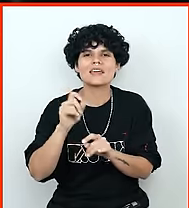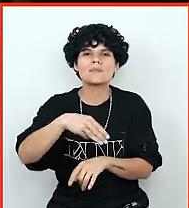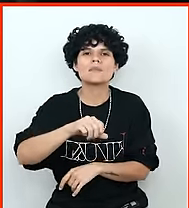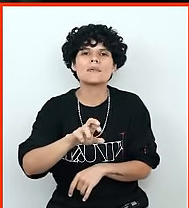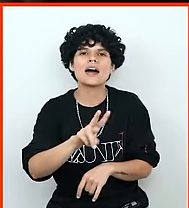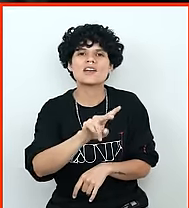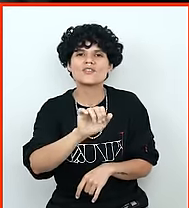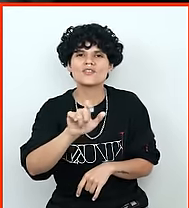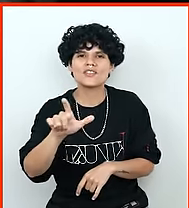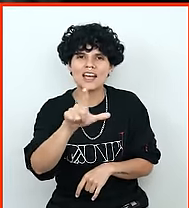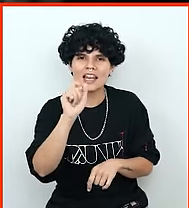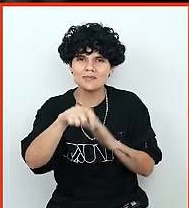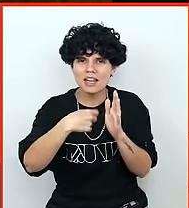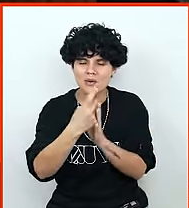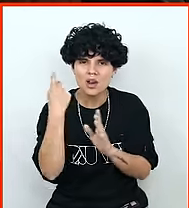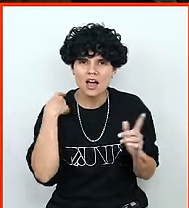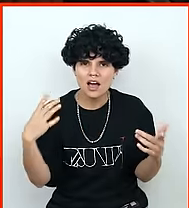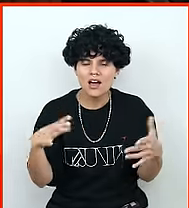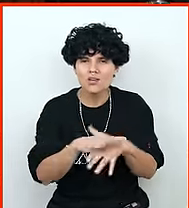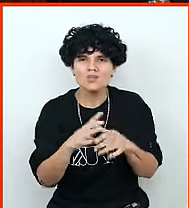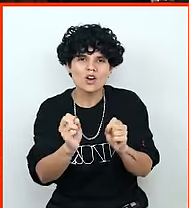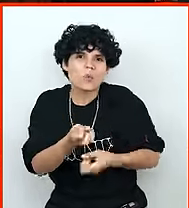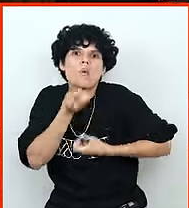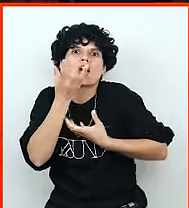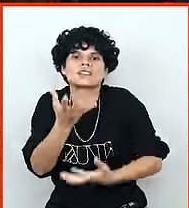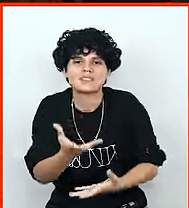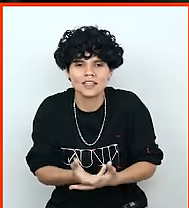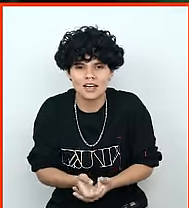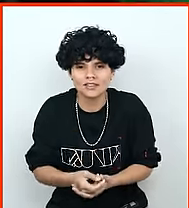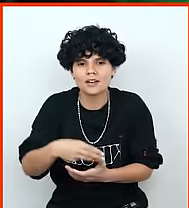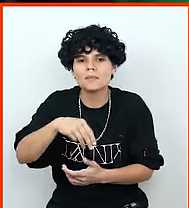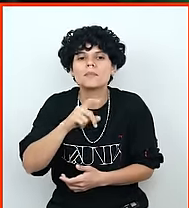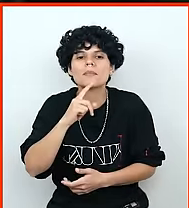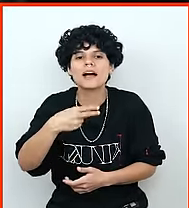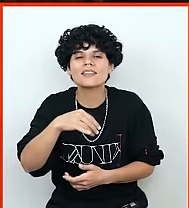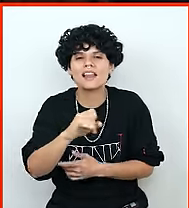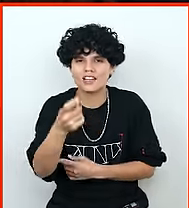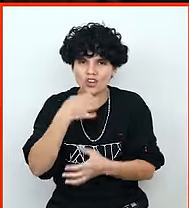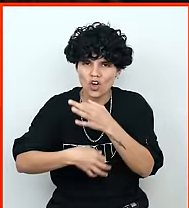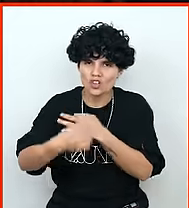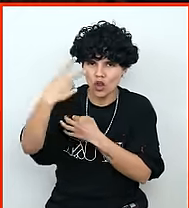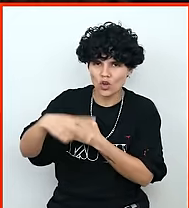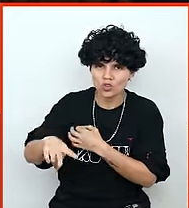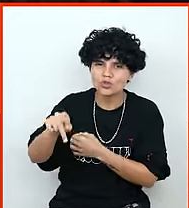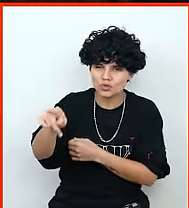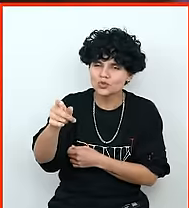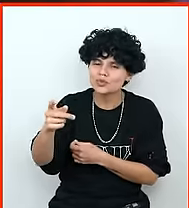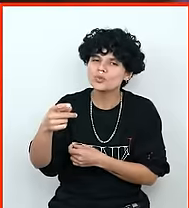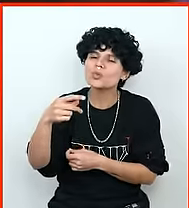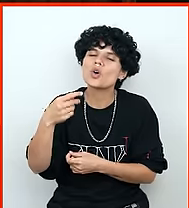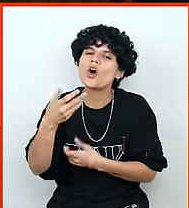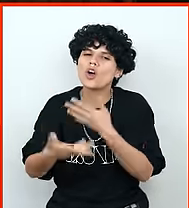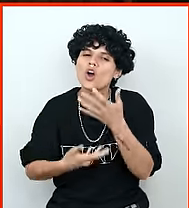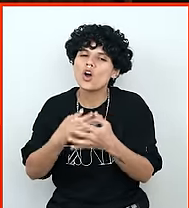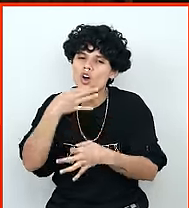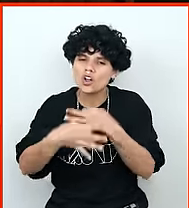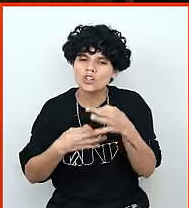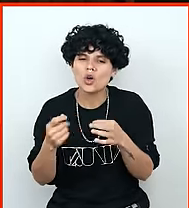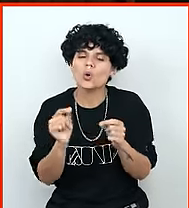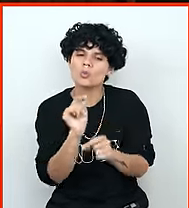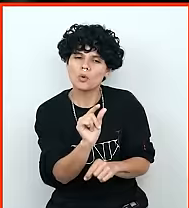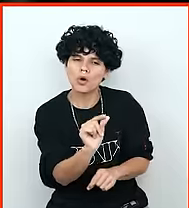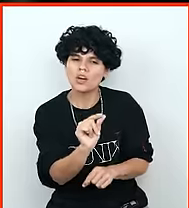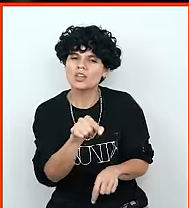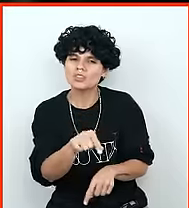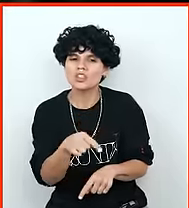weón. Marvel así de la prosa. Matías sabió este tema, contó un poco la historia. Lo supe. Y él dijo ahí como